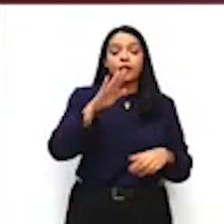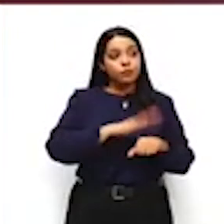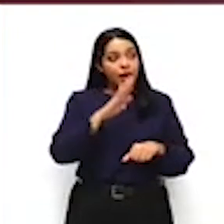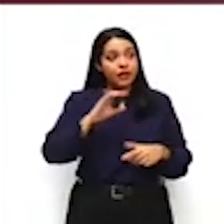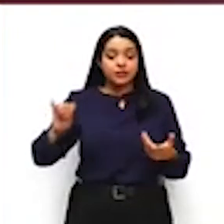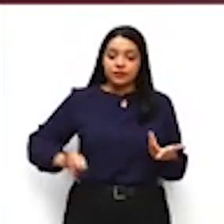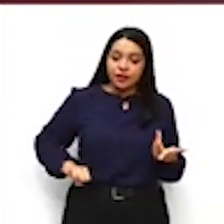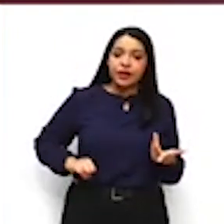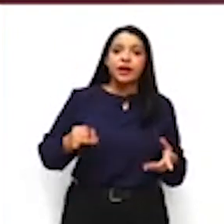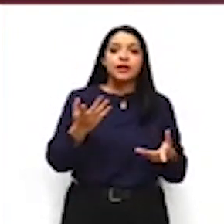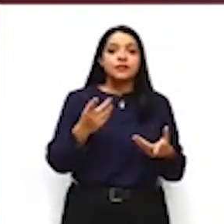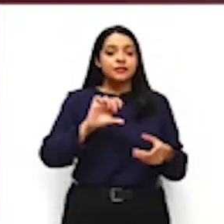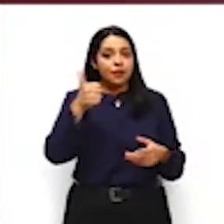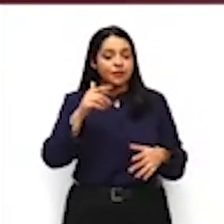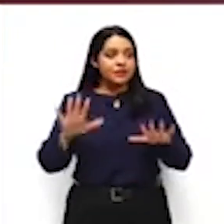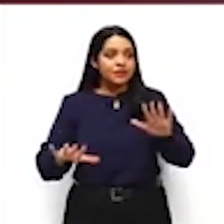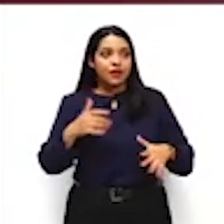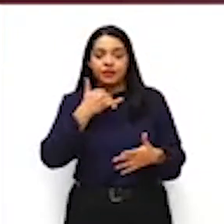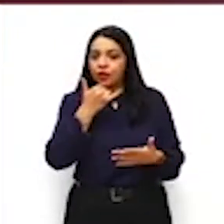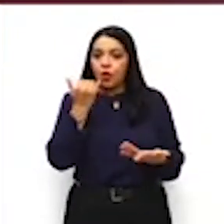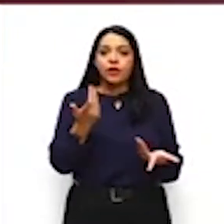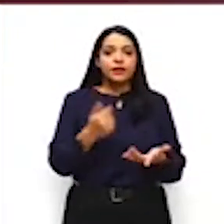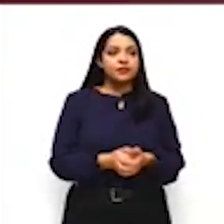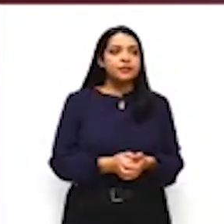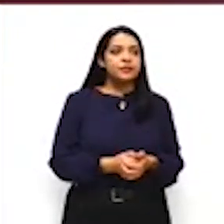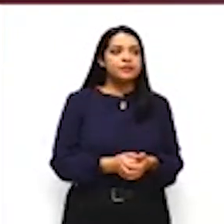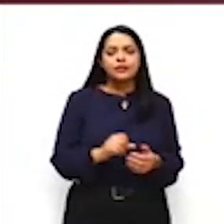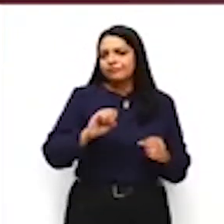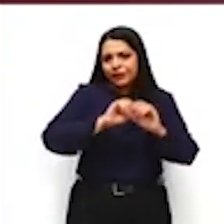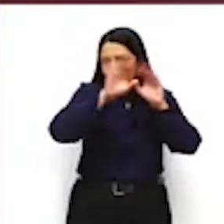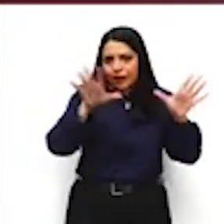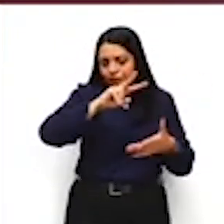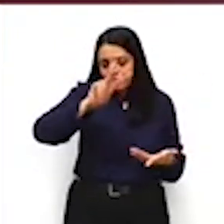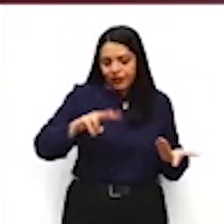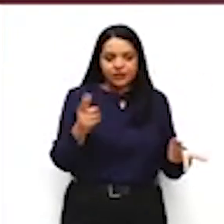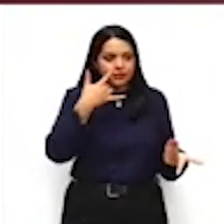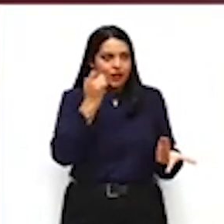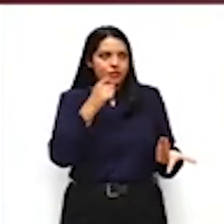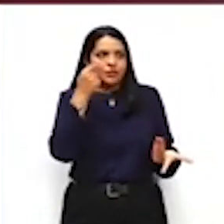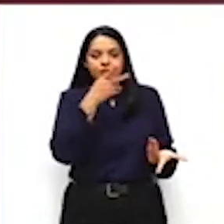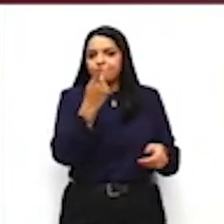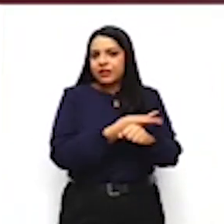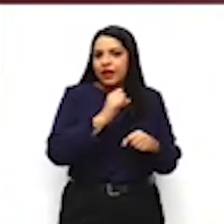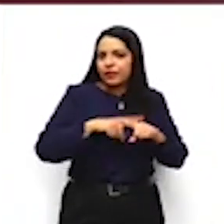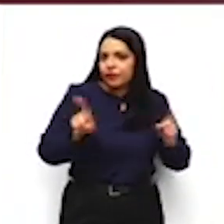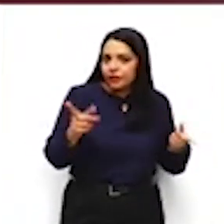intereses que se afectan. Es obvio, raro sería que no